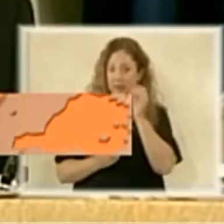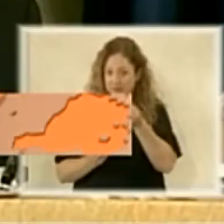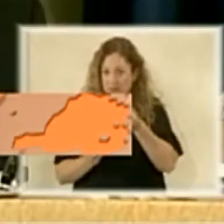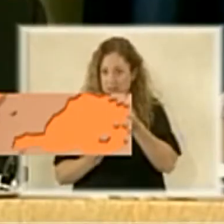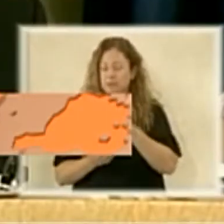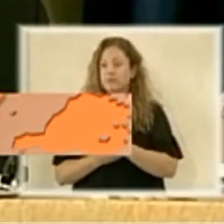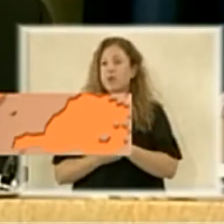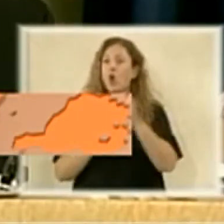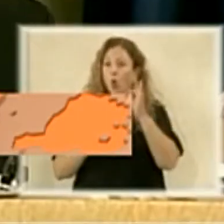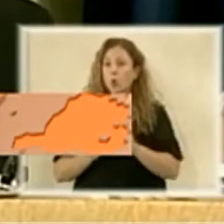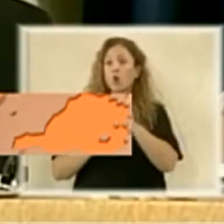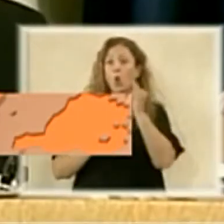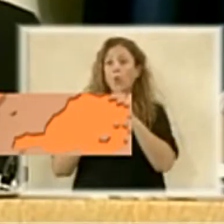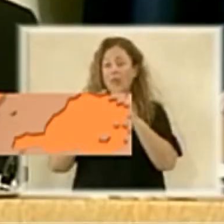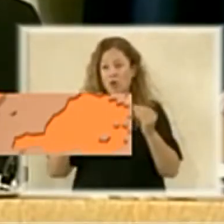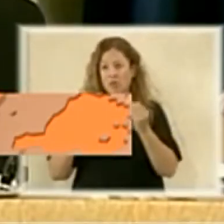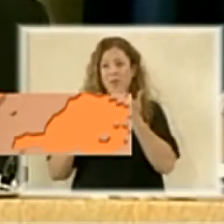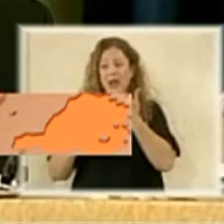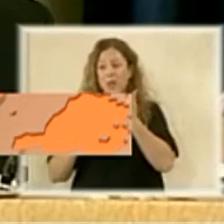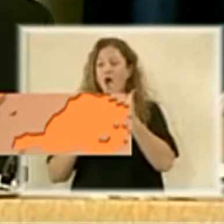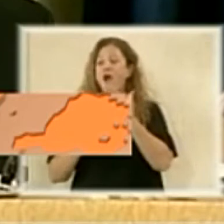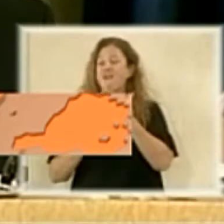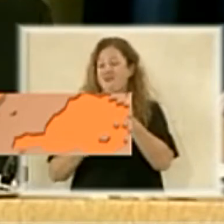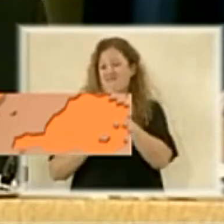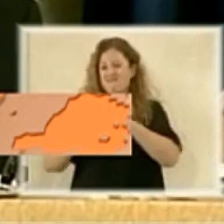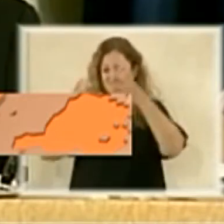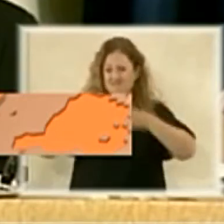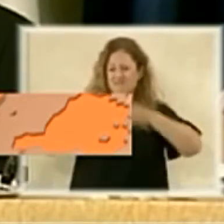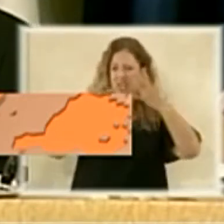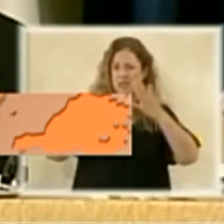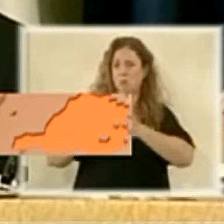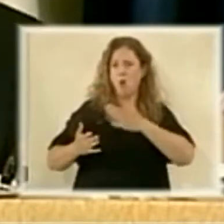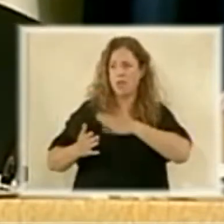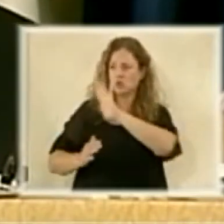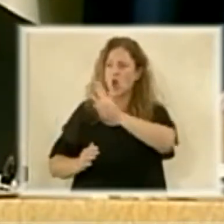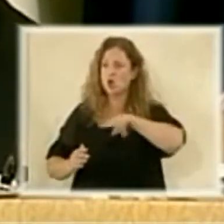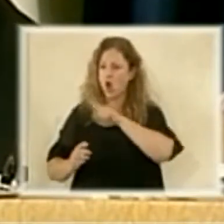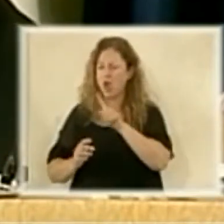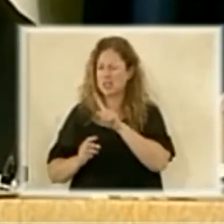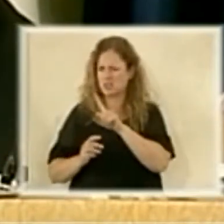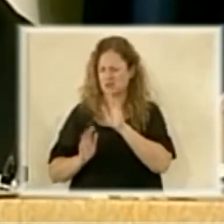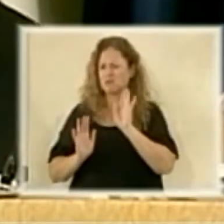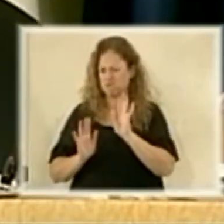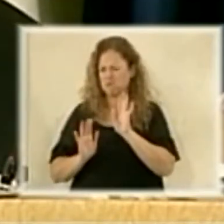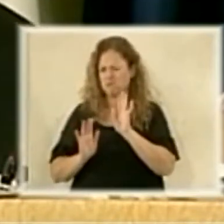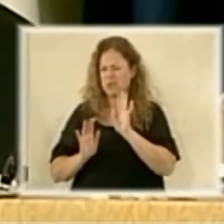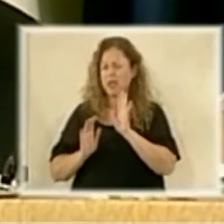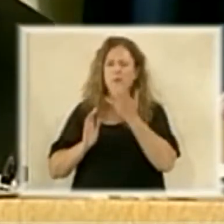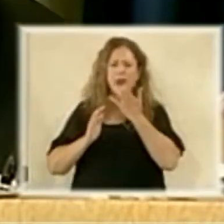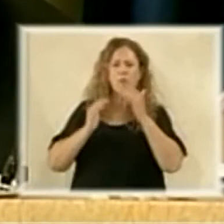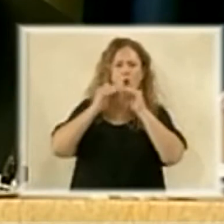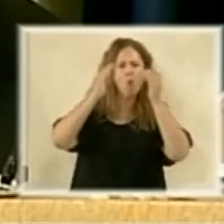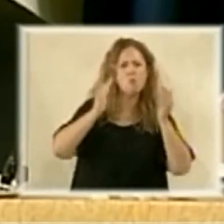Andalucía, en bienes que no son de su propiedad, voy a decir unos cuantos, me podría tirar aquí hasta mañana, todos de la Mojaquera para